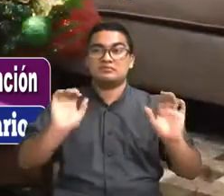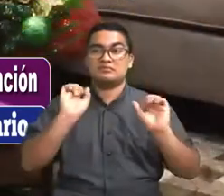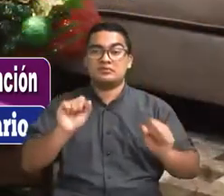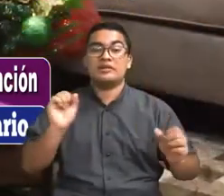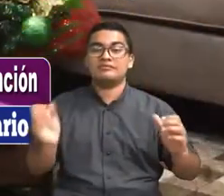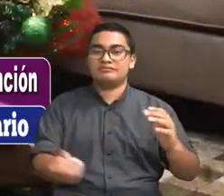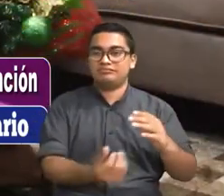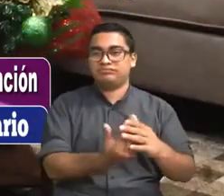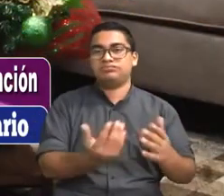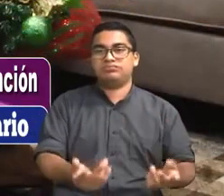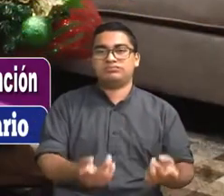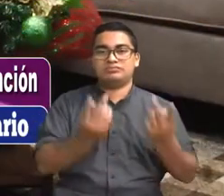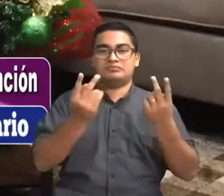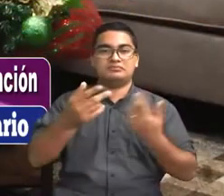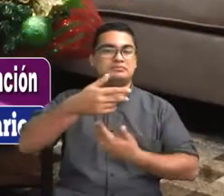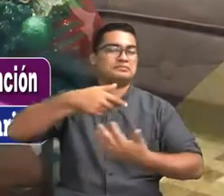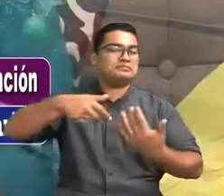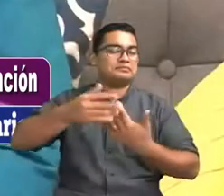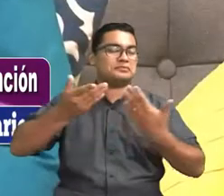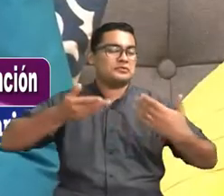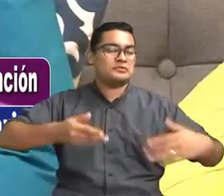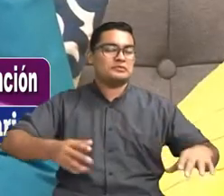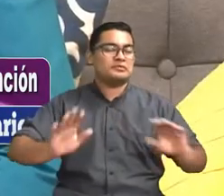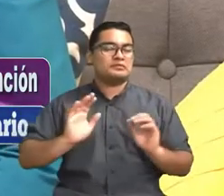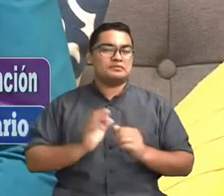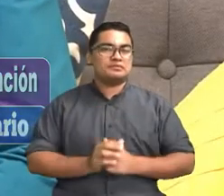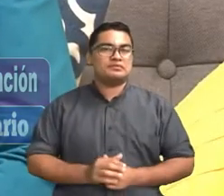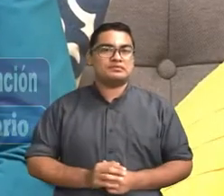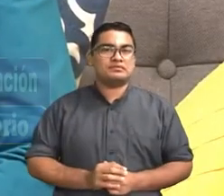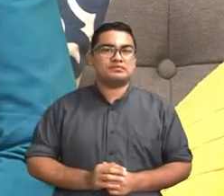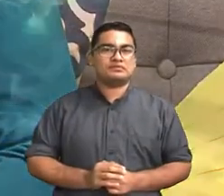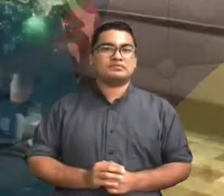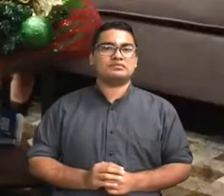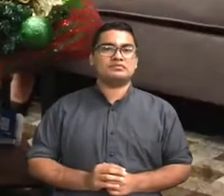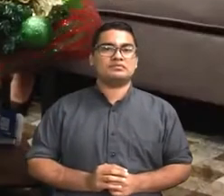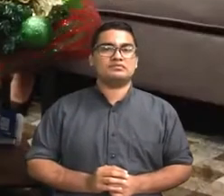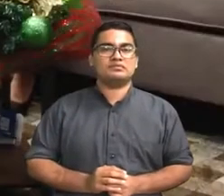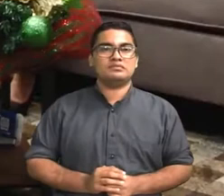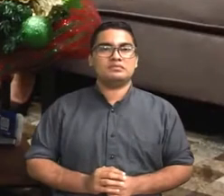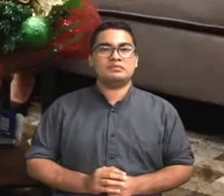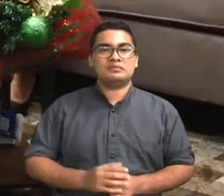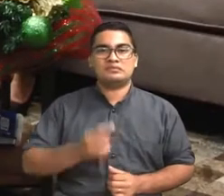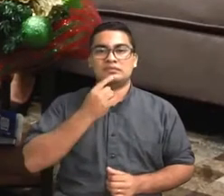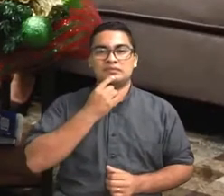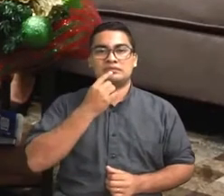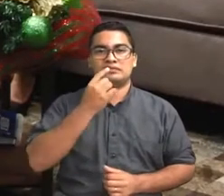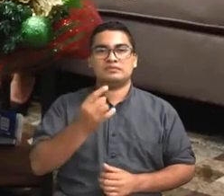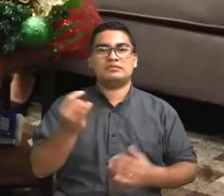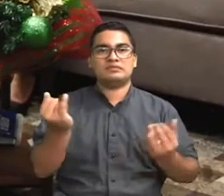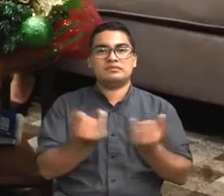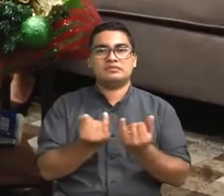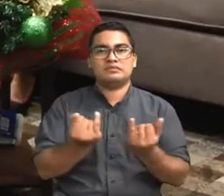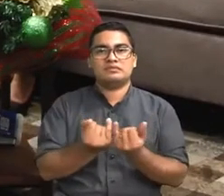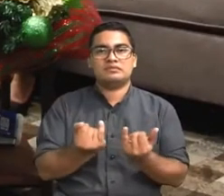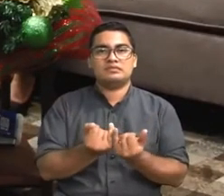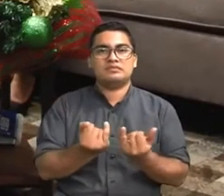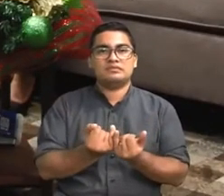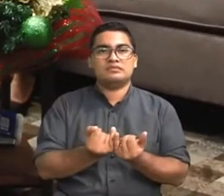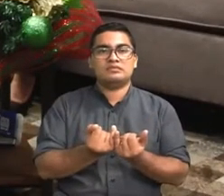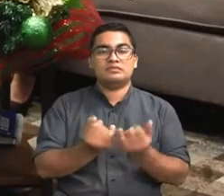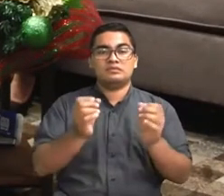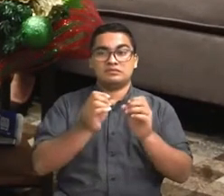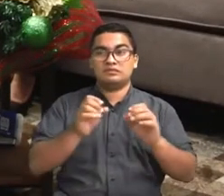vida social, en la vida comunitaria. Integrado total y plenamente. Sí. Esto es parte también de lo que se entiende dentro de la